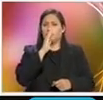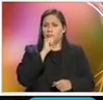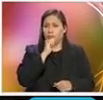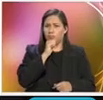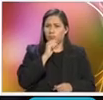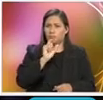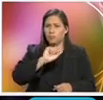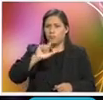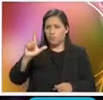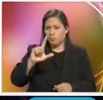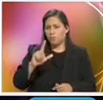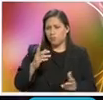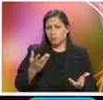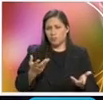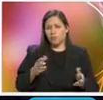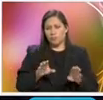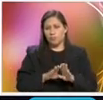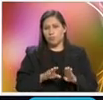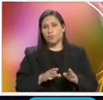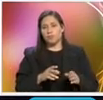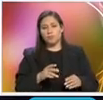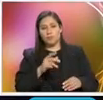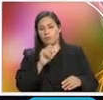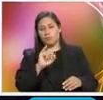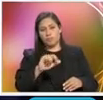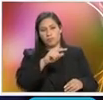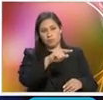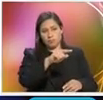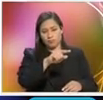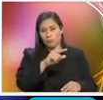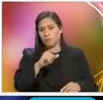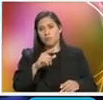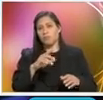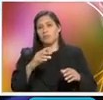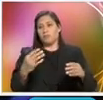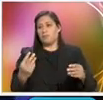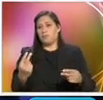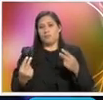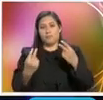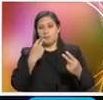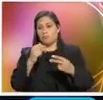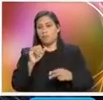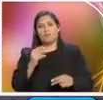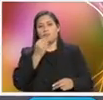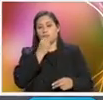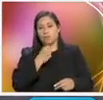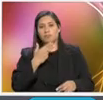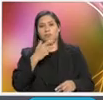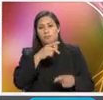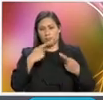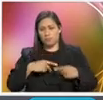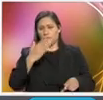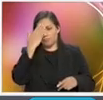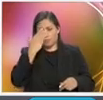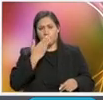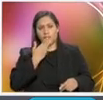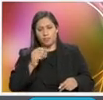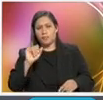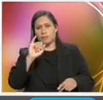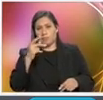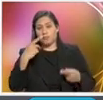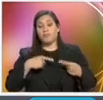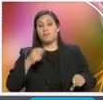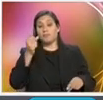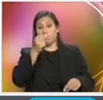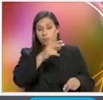que fue, ¿no? Al Justamente. final es esto, parte ¿no? es parte Del del show, paquete, ahora sí, ¿no? claro, ¿no? Son gente muy talentosa, son gente